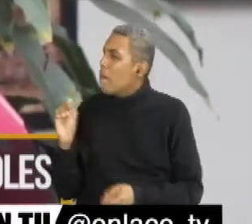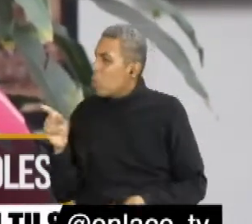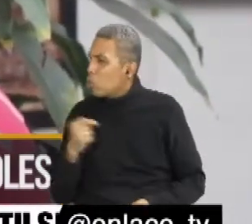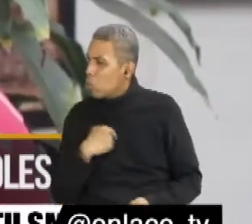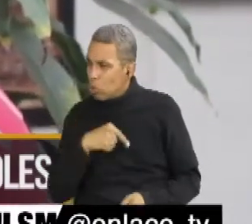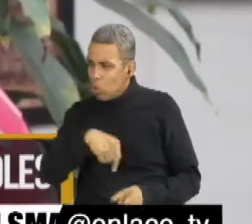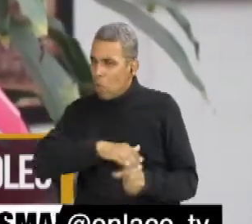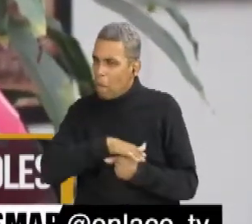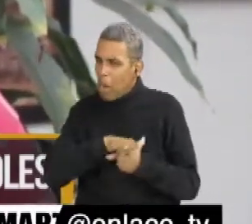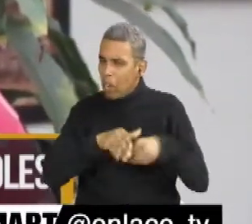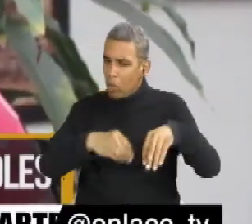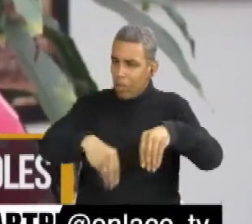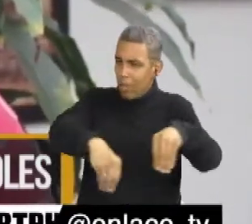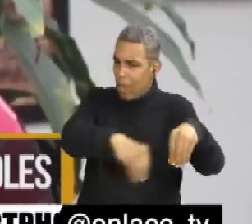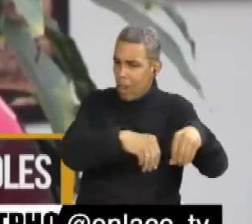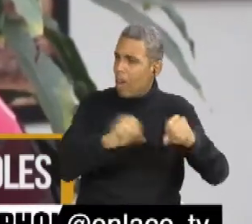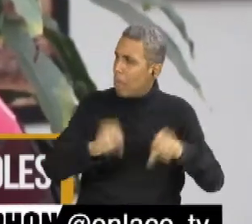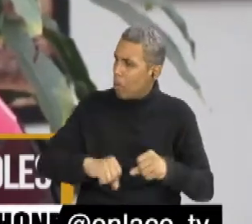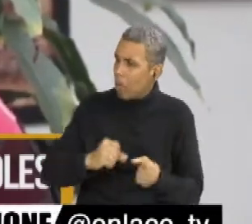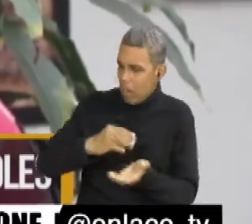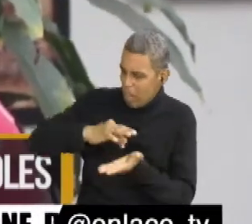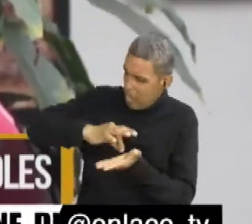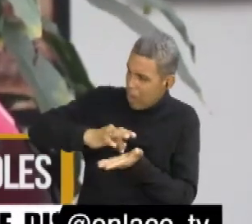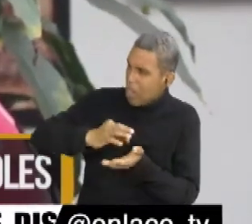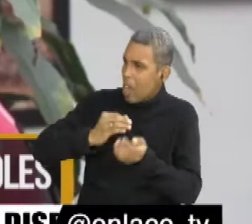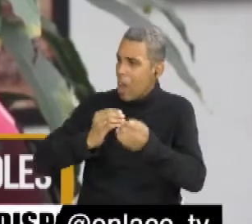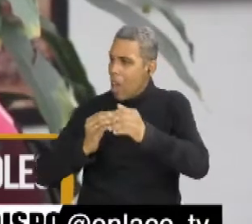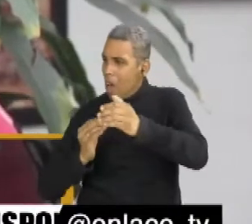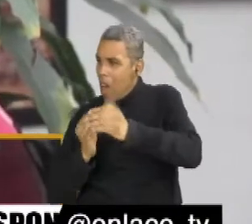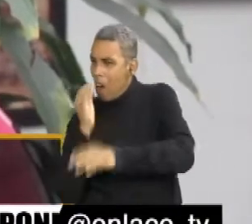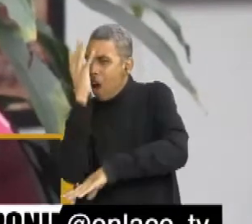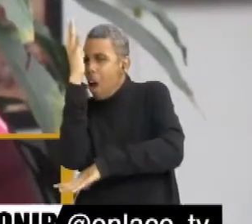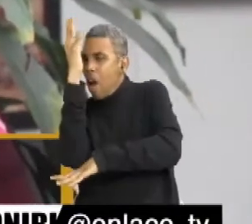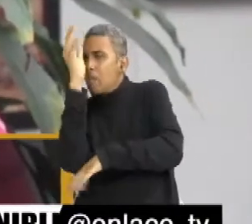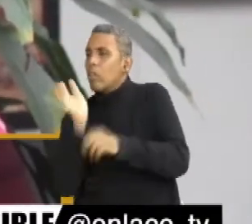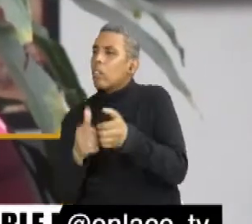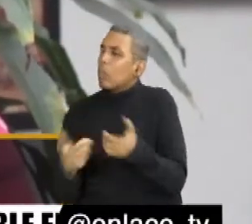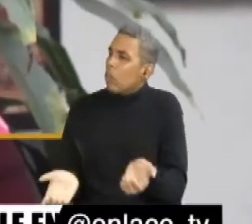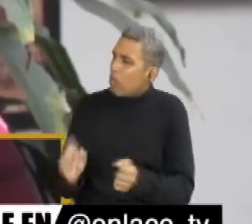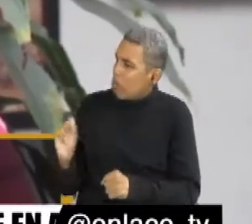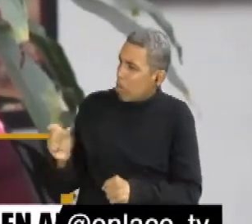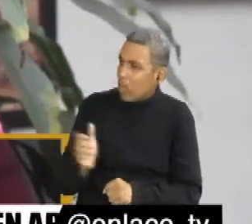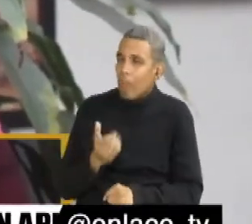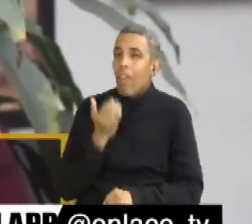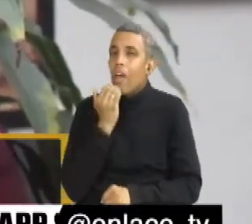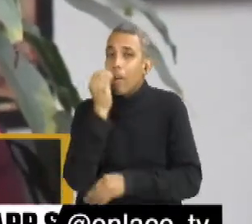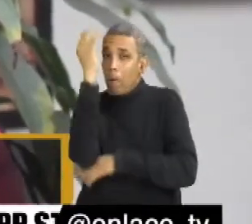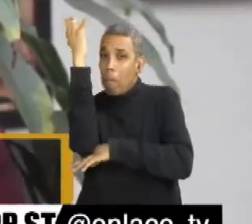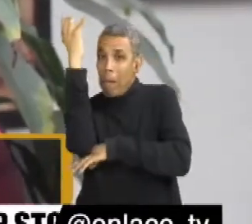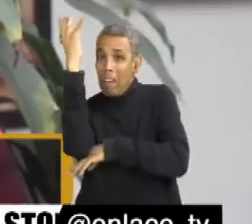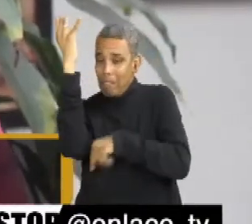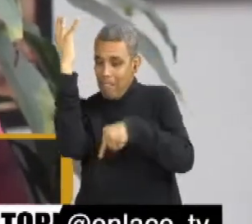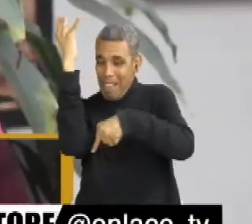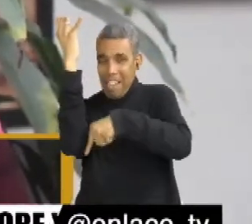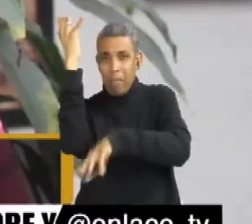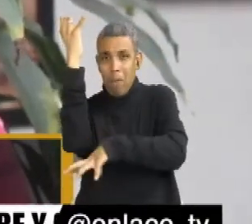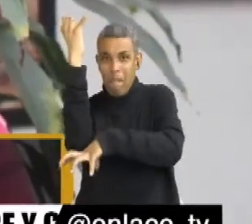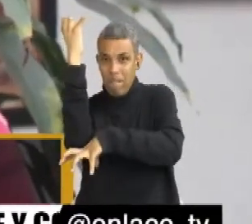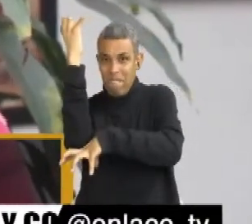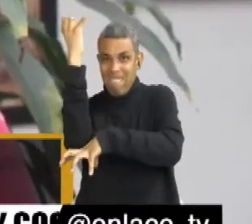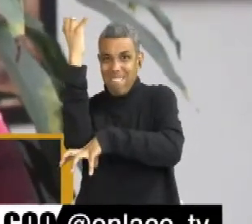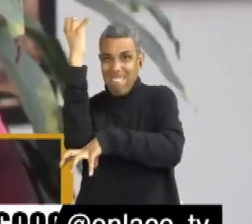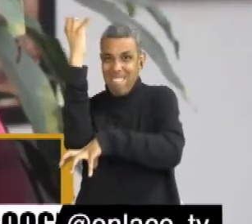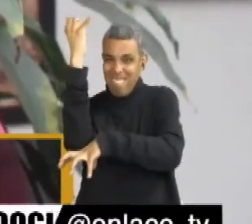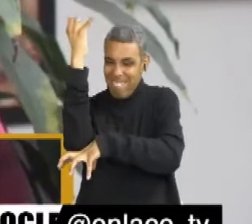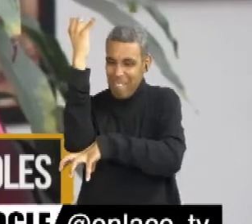pueden sembrar, porque no todos se pueden sembrar, para que no tengamos ninguna complicación con las calles, con los pisos, con las redes de